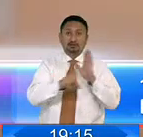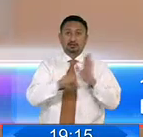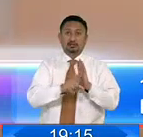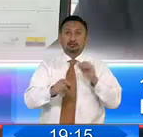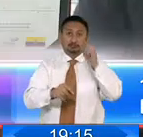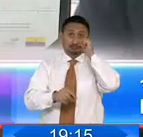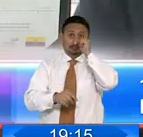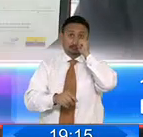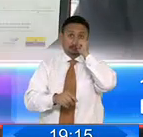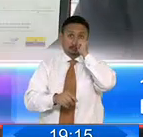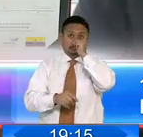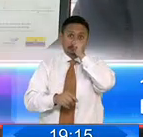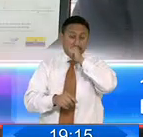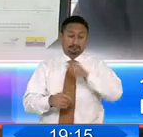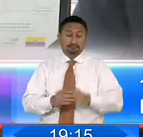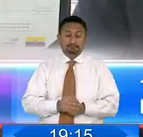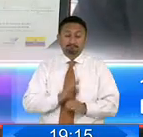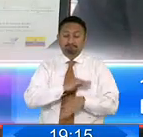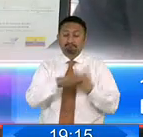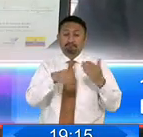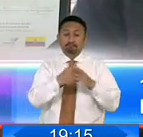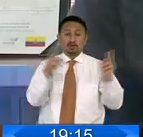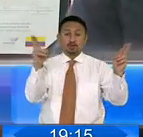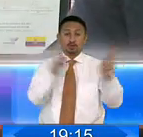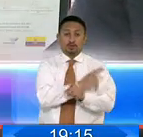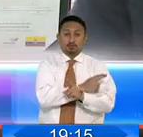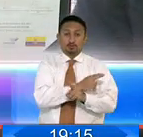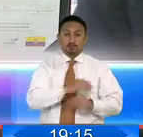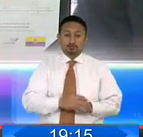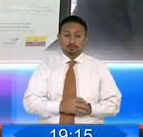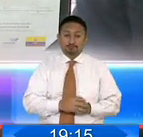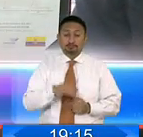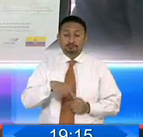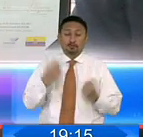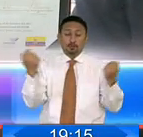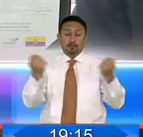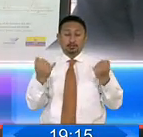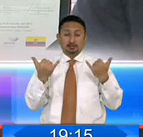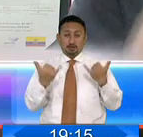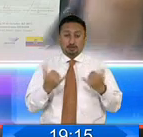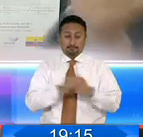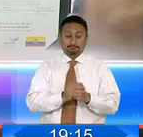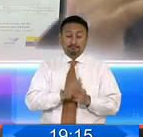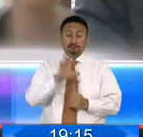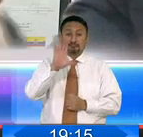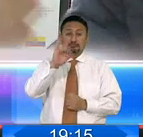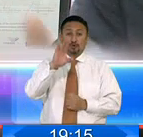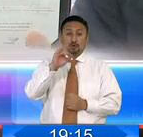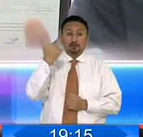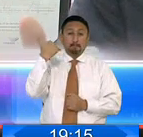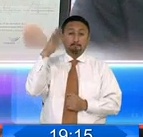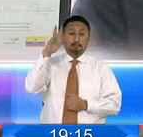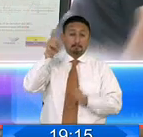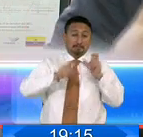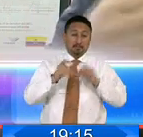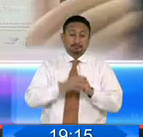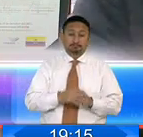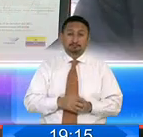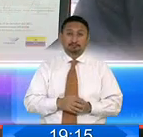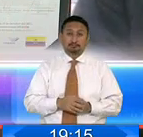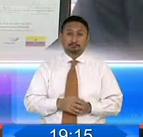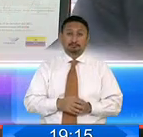la salud que fueron todos clausurados dentro de estas fiestas que hemos visto 8 son las de mayor connotación